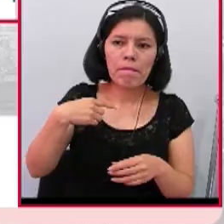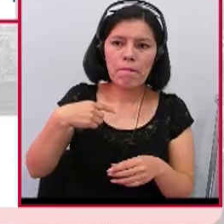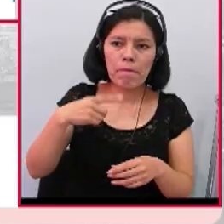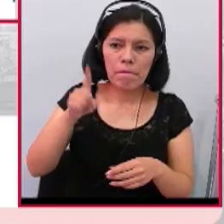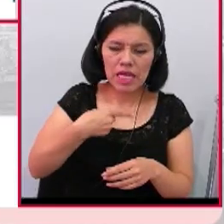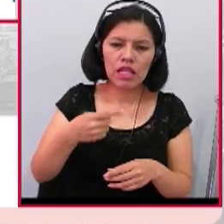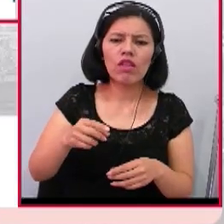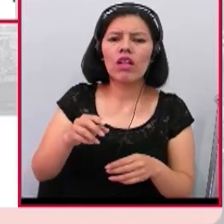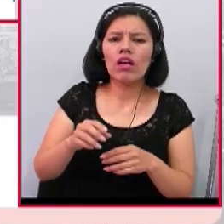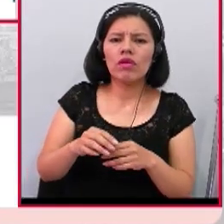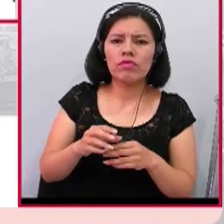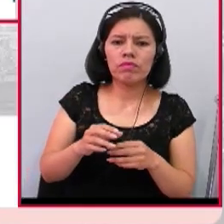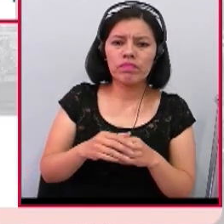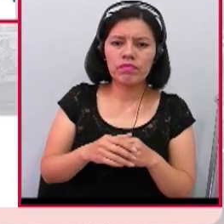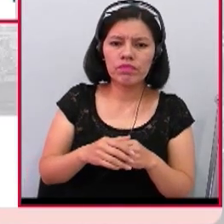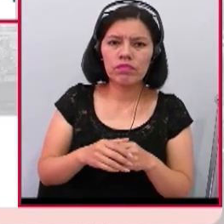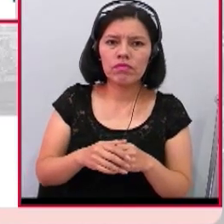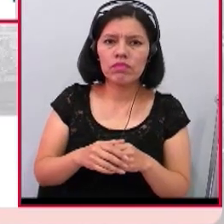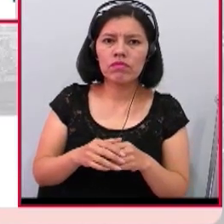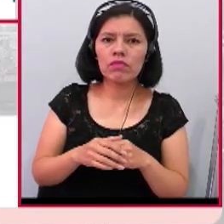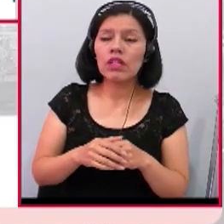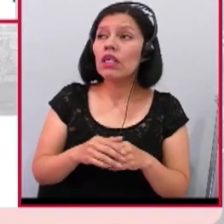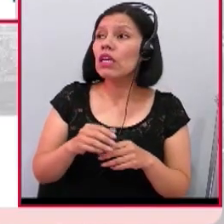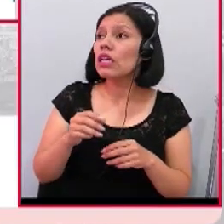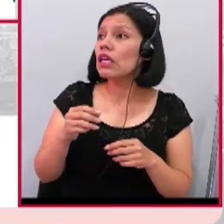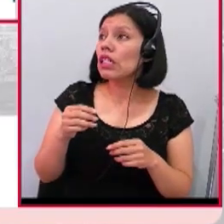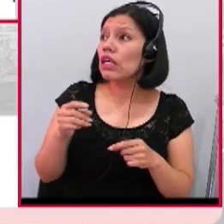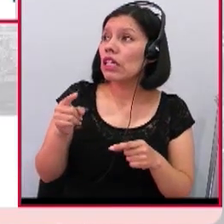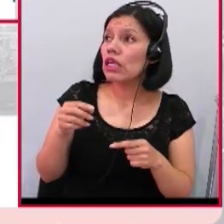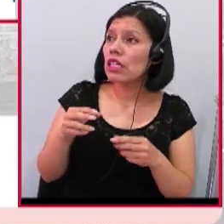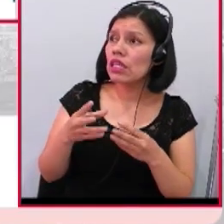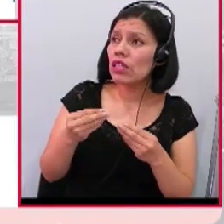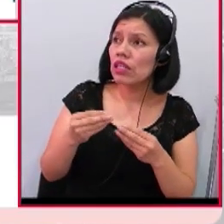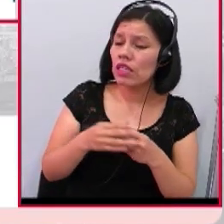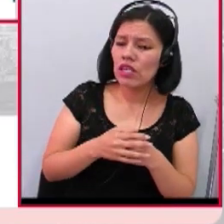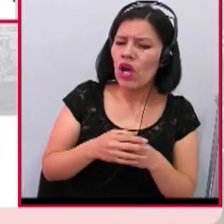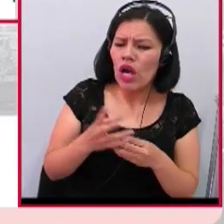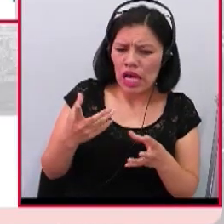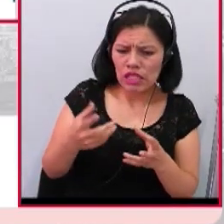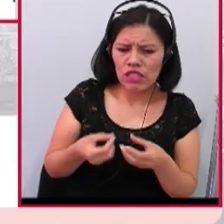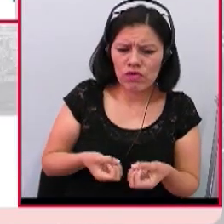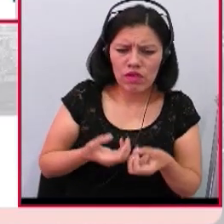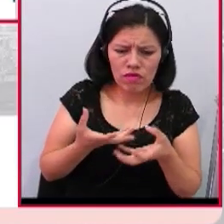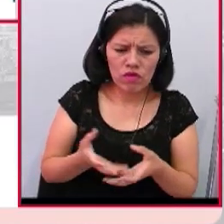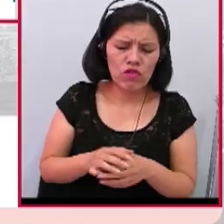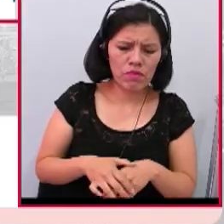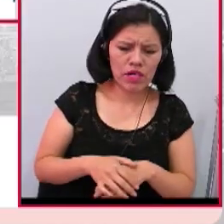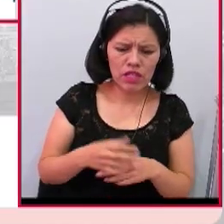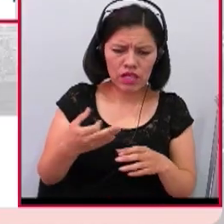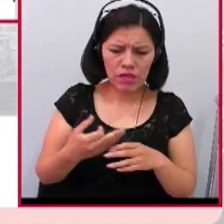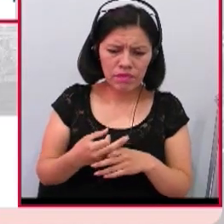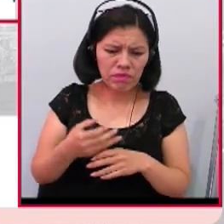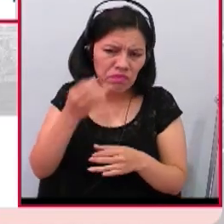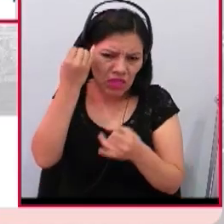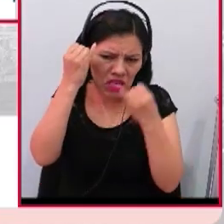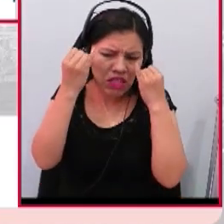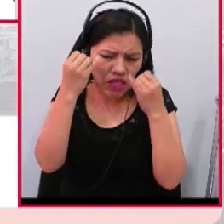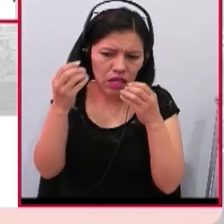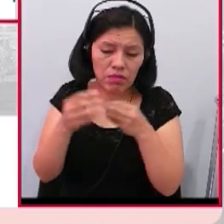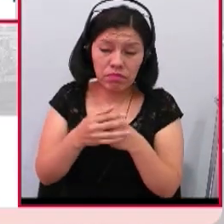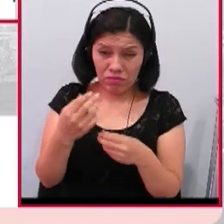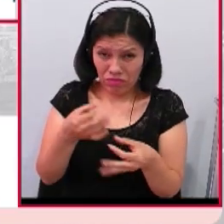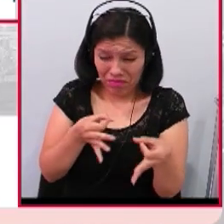Arubis, que está en Bélgica básicamente, llega una fundición que llega a 90.000 toneladas, como unas referencias, ¿no? Nosotros, con lo que